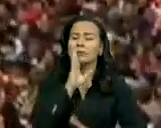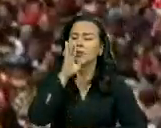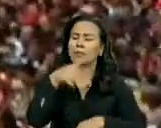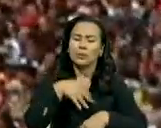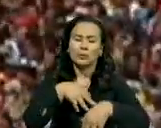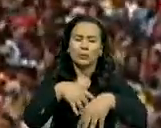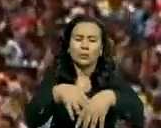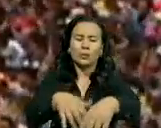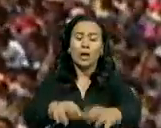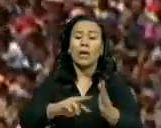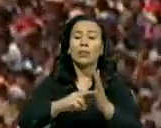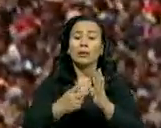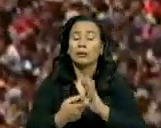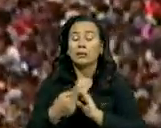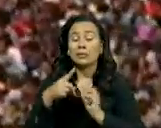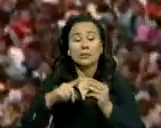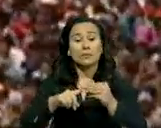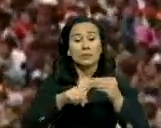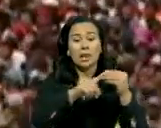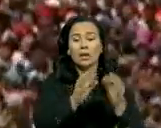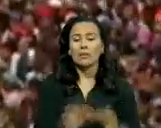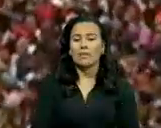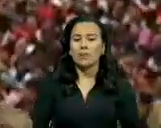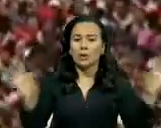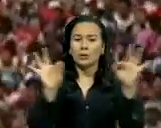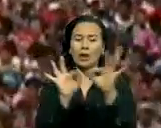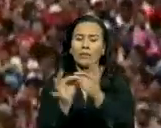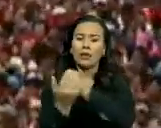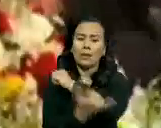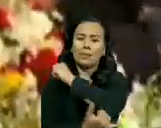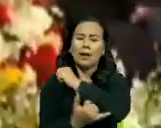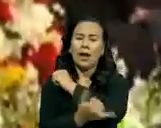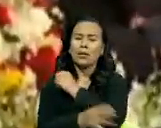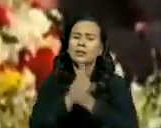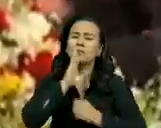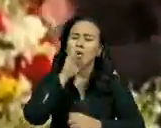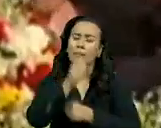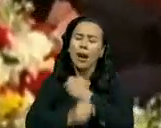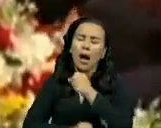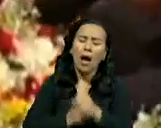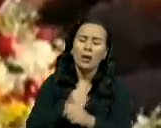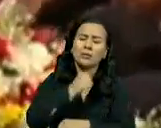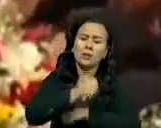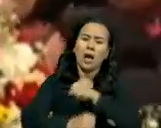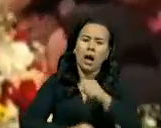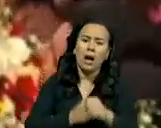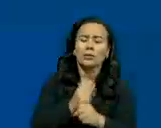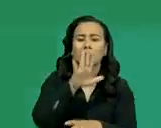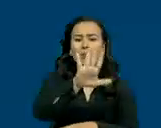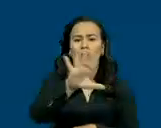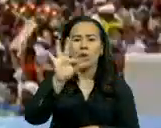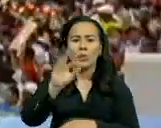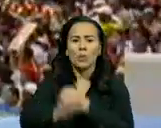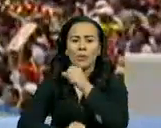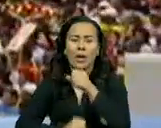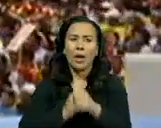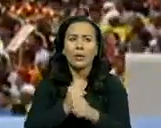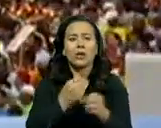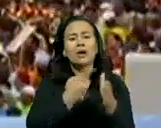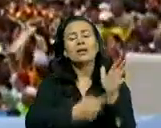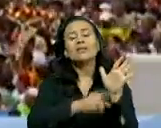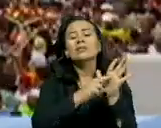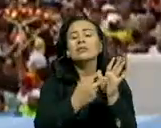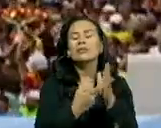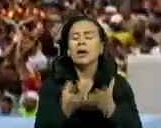es considerada una de las más importantes del país, que se viene realizando durante 59 años. El significado está en lo